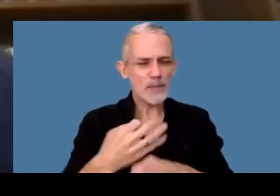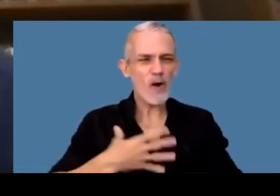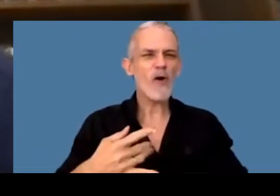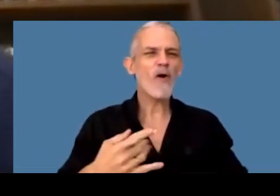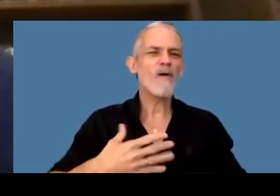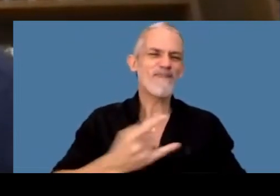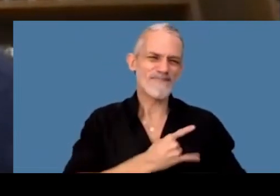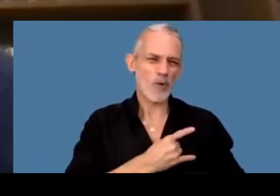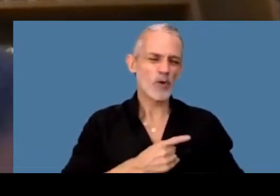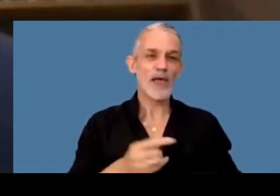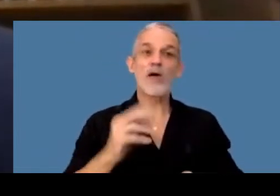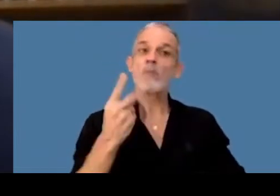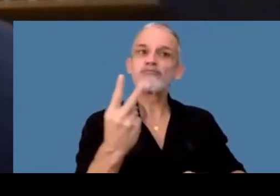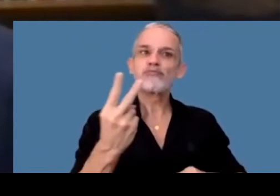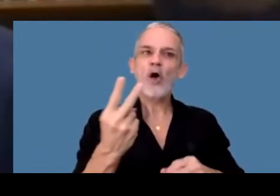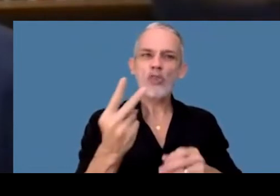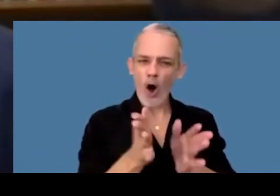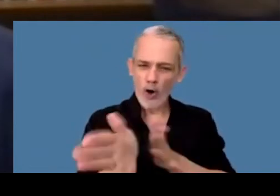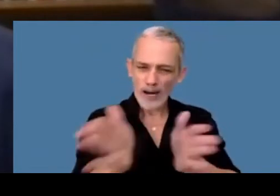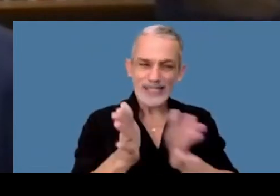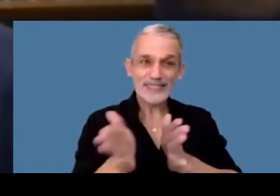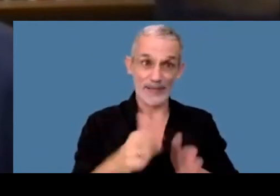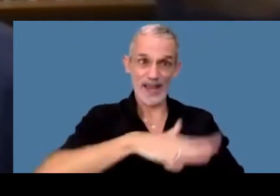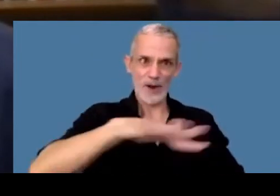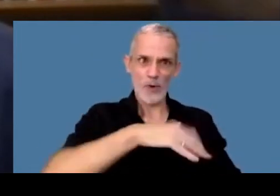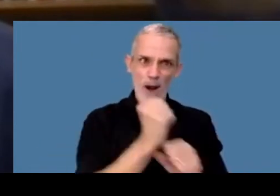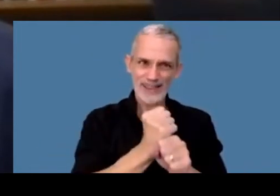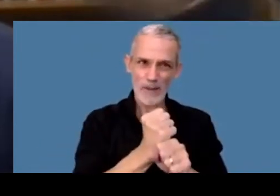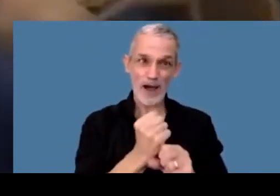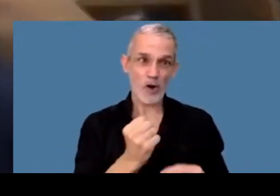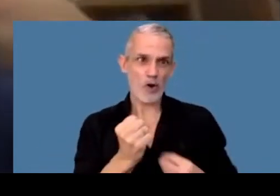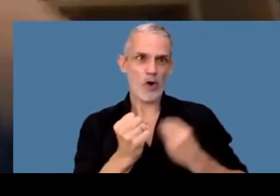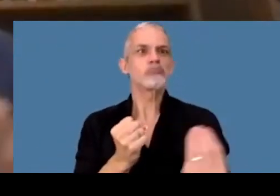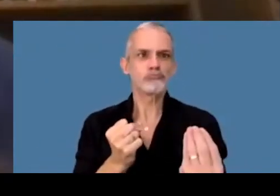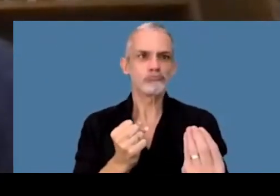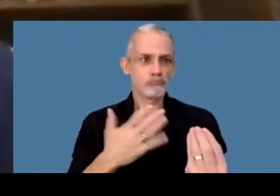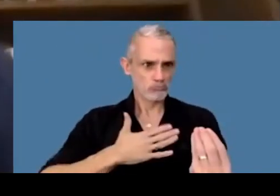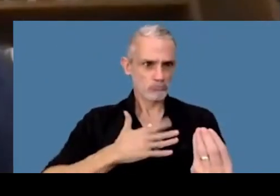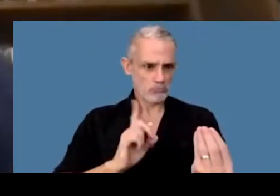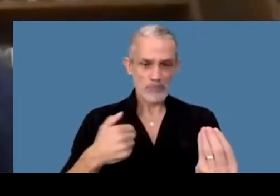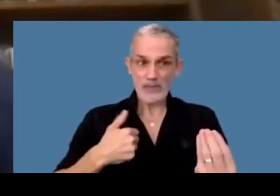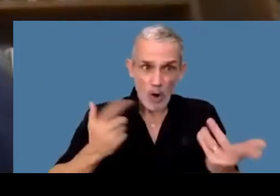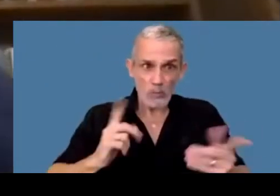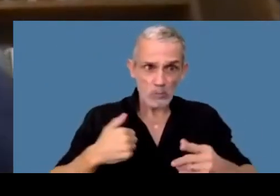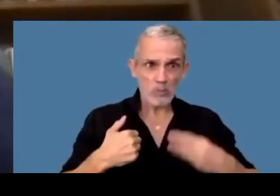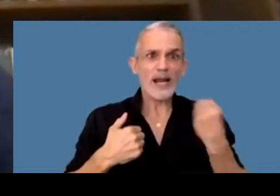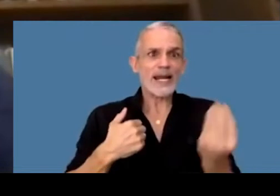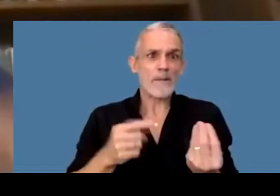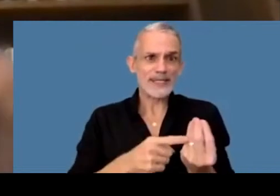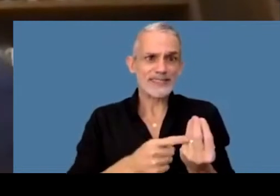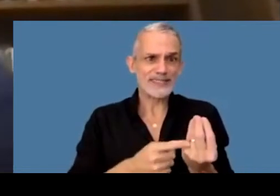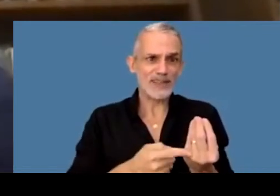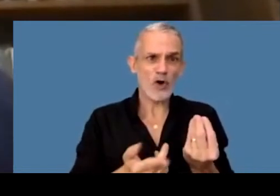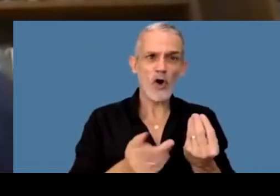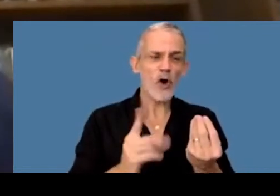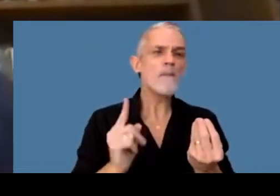de representación. O sea, en el lugar de trabajo, ellos, ustedes, representantes en los lugares de